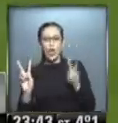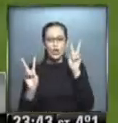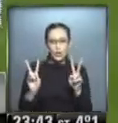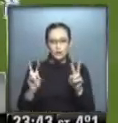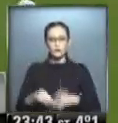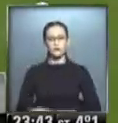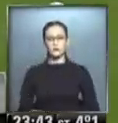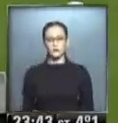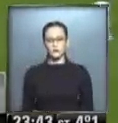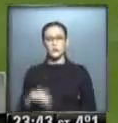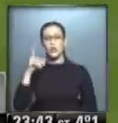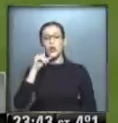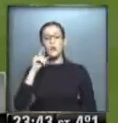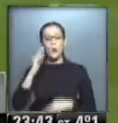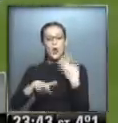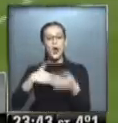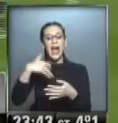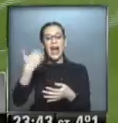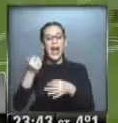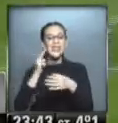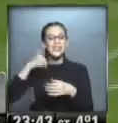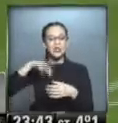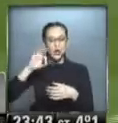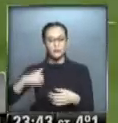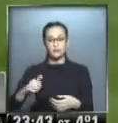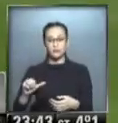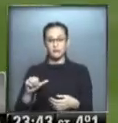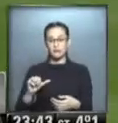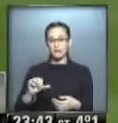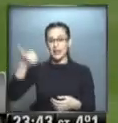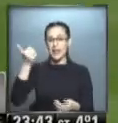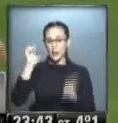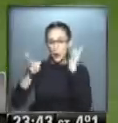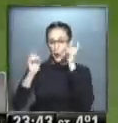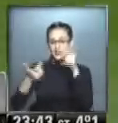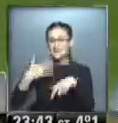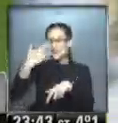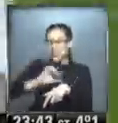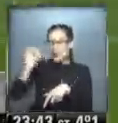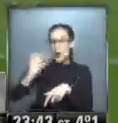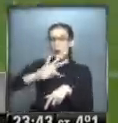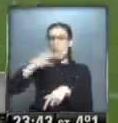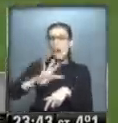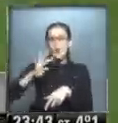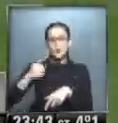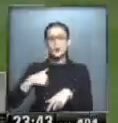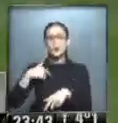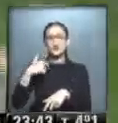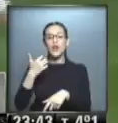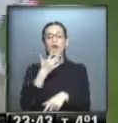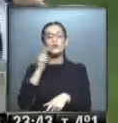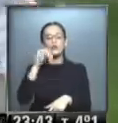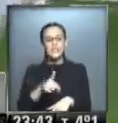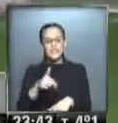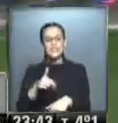Aquino iba a ser quien iba a dar la victoria a Newell's. 4 minutos más tarde, el cabezazo inalcanzable para Agustín Orión. Y de esta